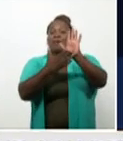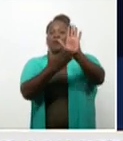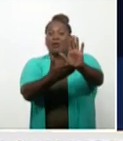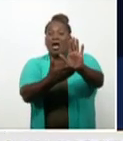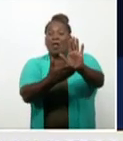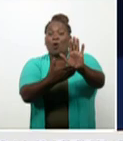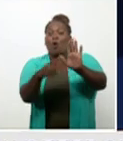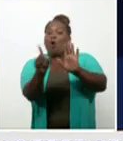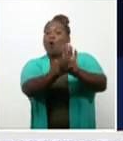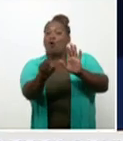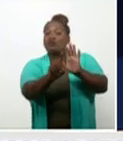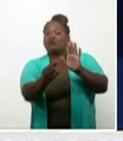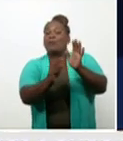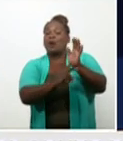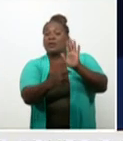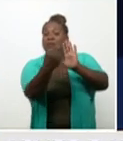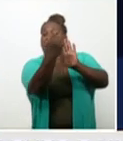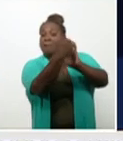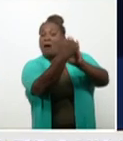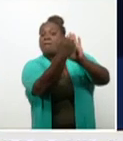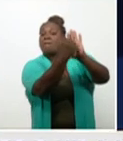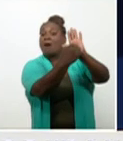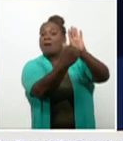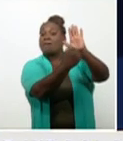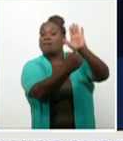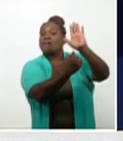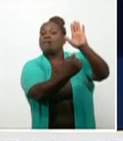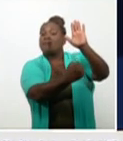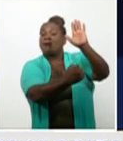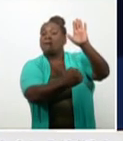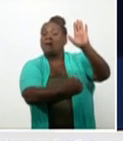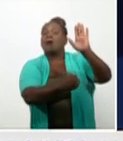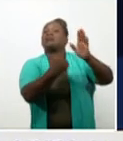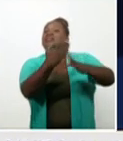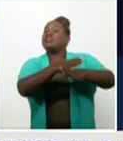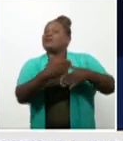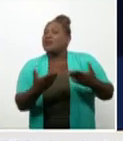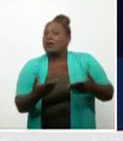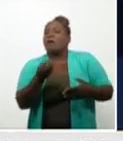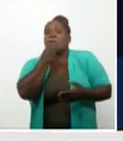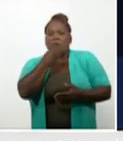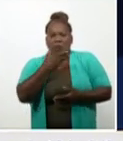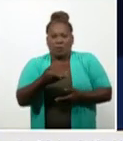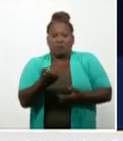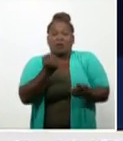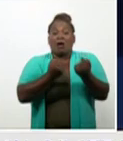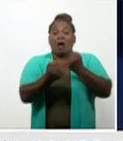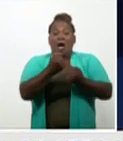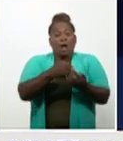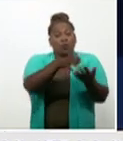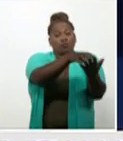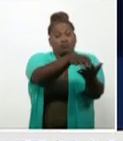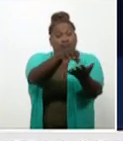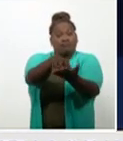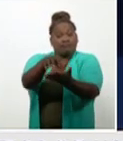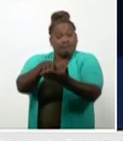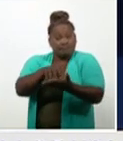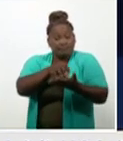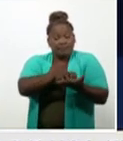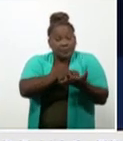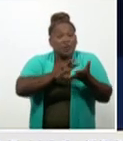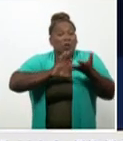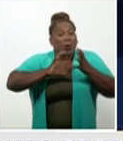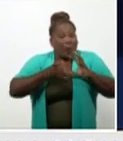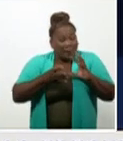11 territorios de nuestro país, pues indiscutiblemente lo podemos. Es verdad que en algunos lugares la complejidad